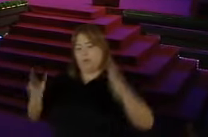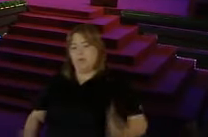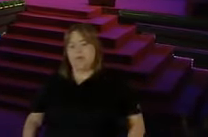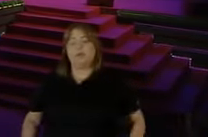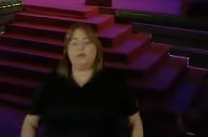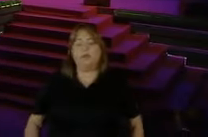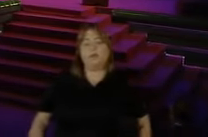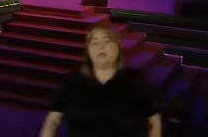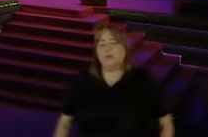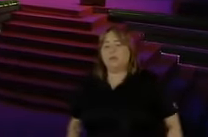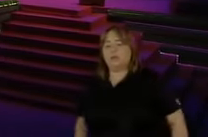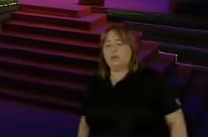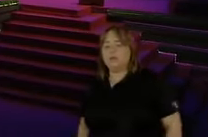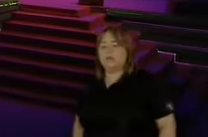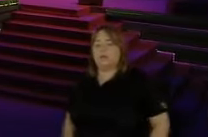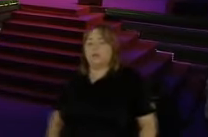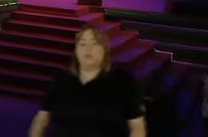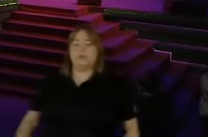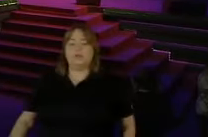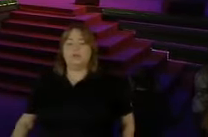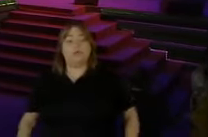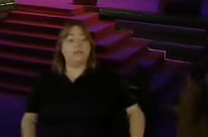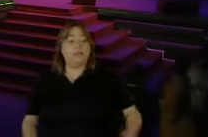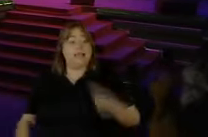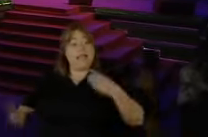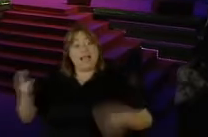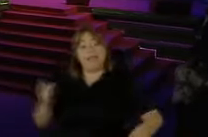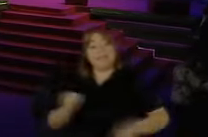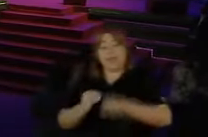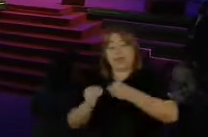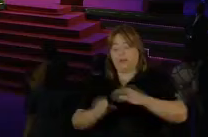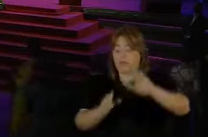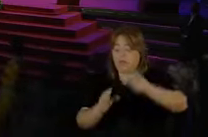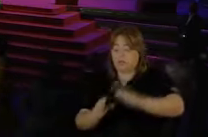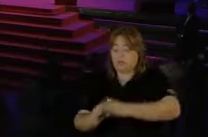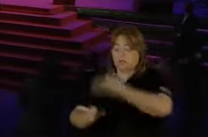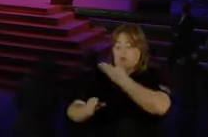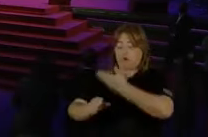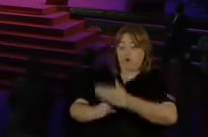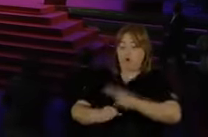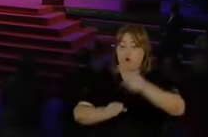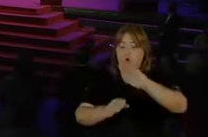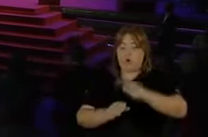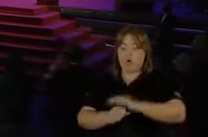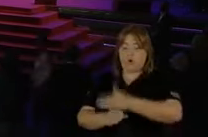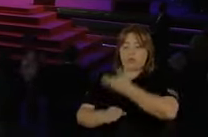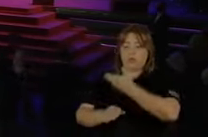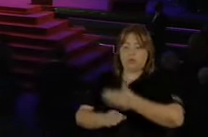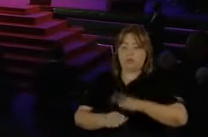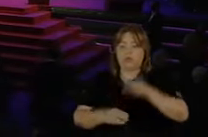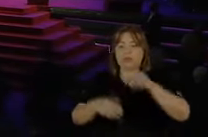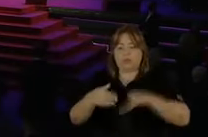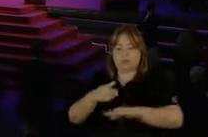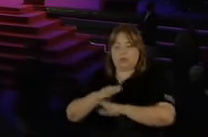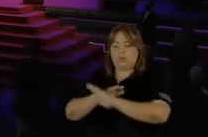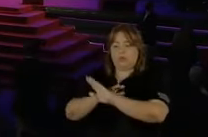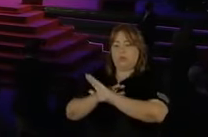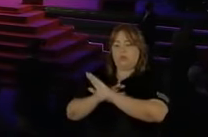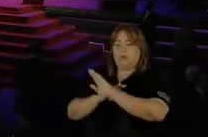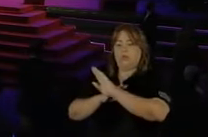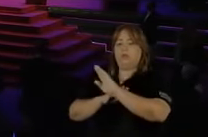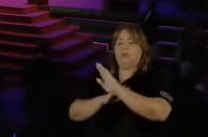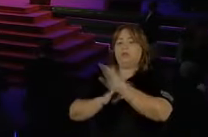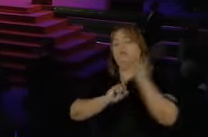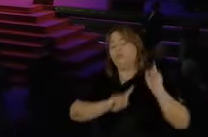salvar. Añade otro verso al coro, pues daremos bienvenida